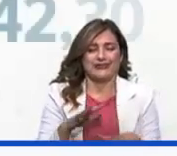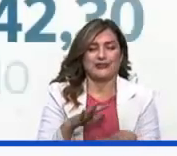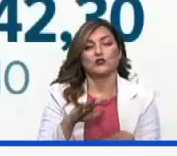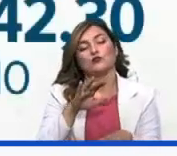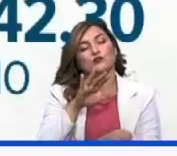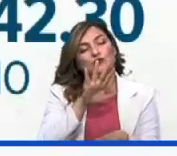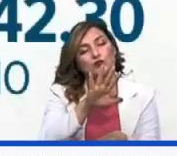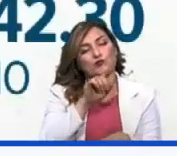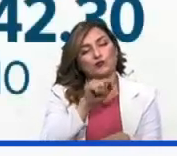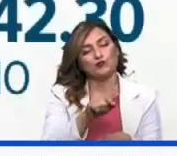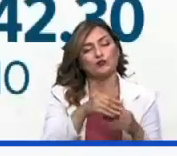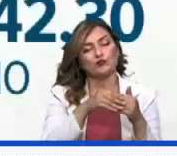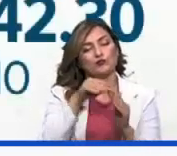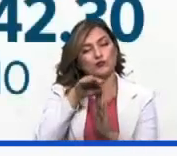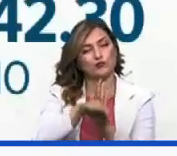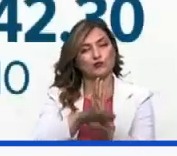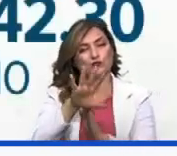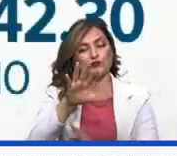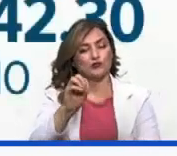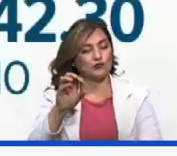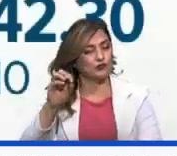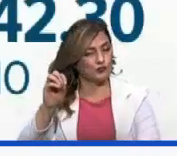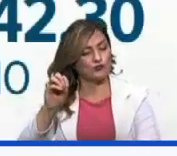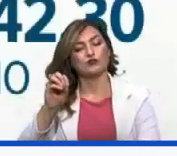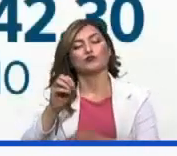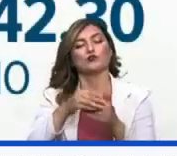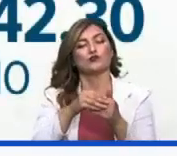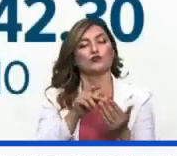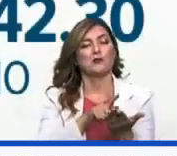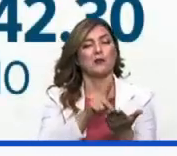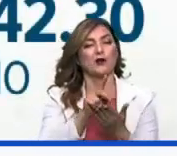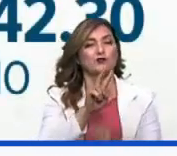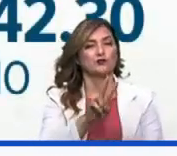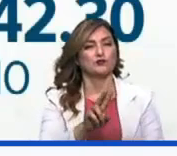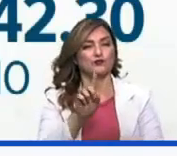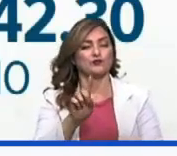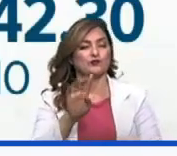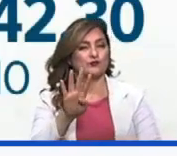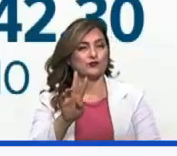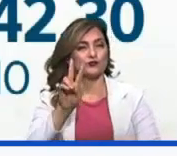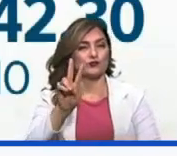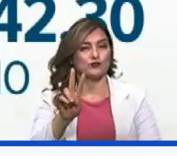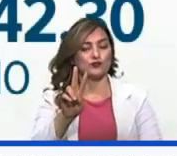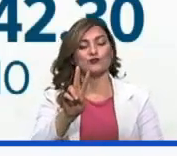se le hace una rebaja de $500 y su impuesto pasa a